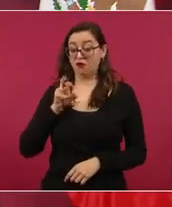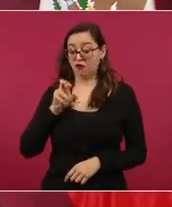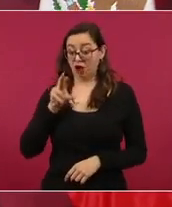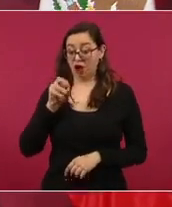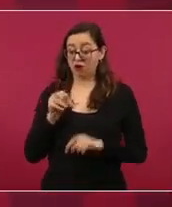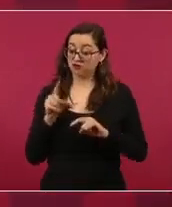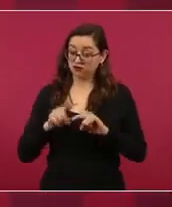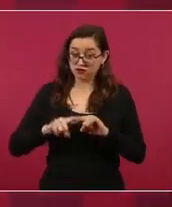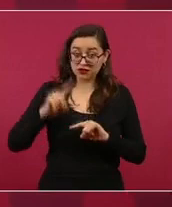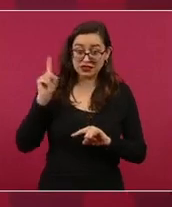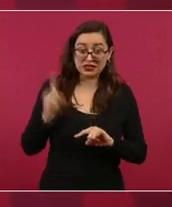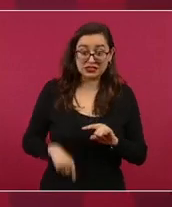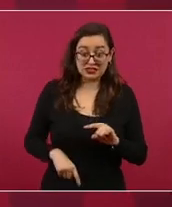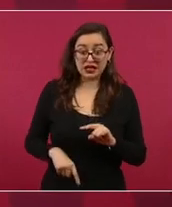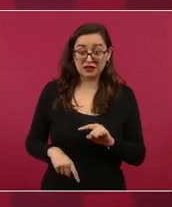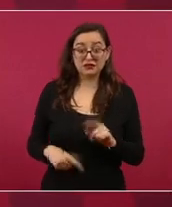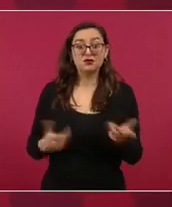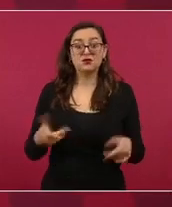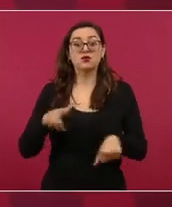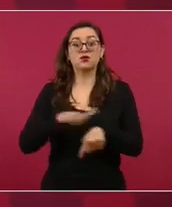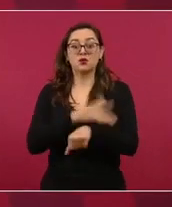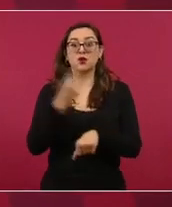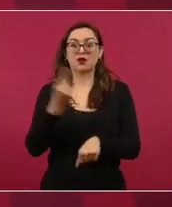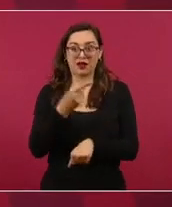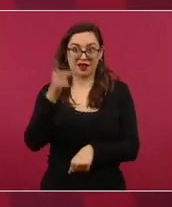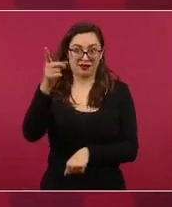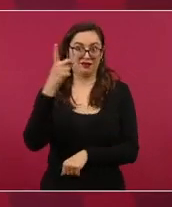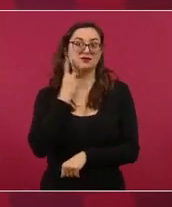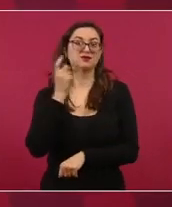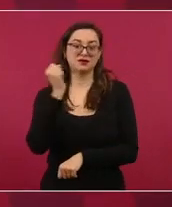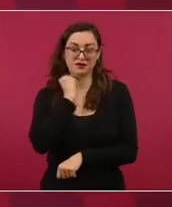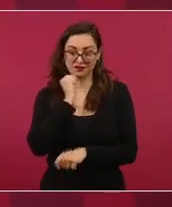porque también participó el Poder Legislativo,